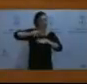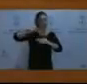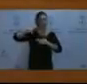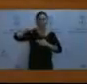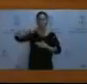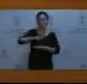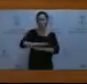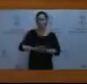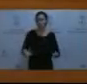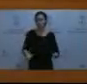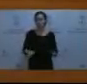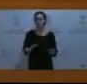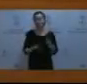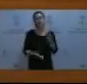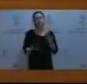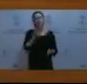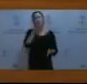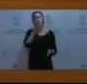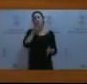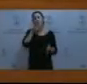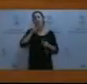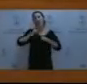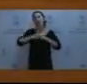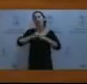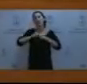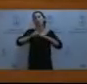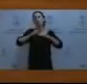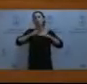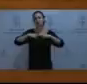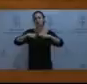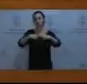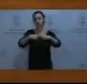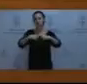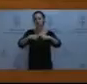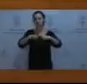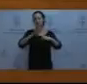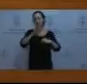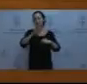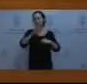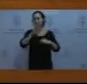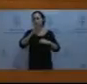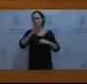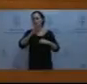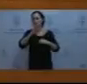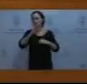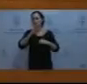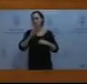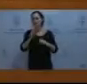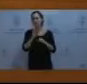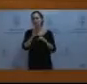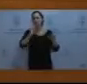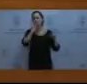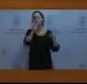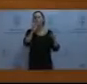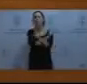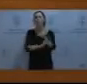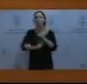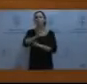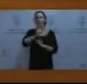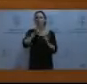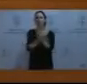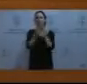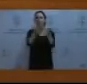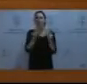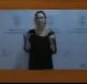valorará conocimientos en la cultura castrense. Castrense, como ustedes saben, es del ejército. Aquí es castreña, pero veo que no eran muy expertos en la